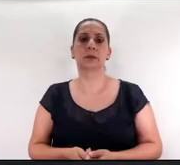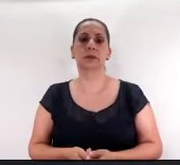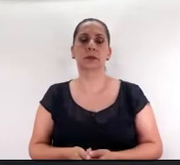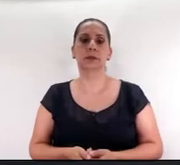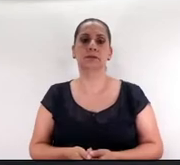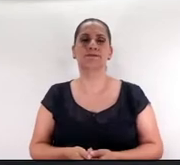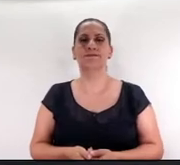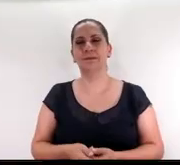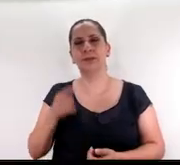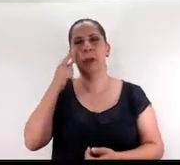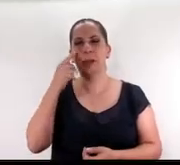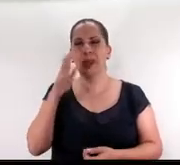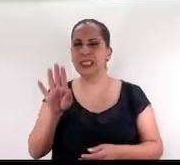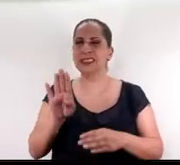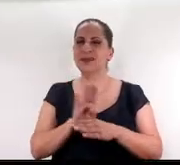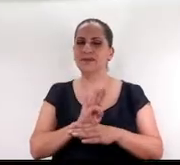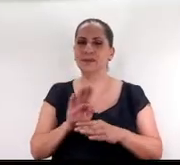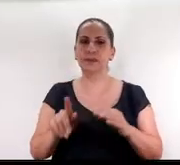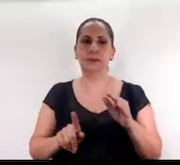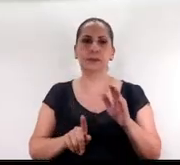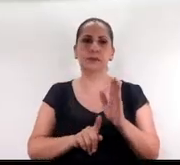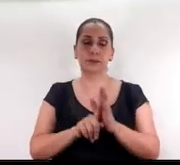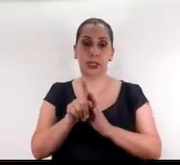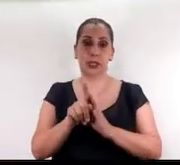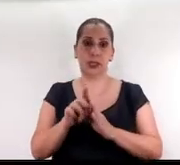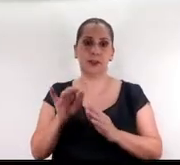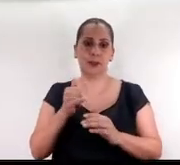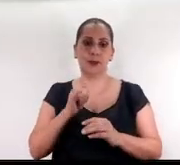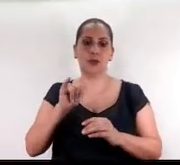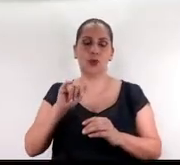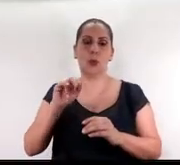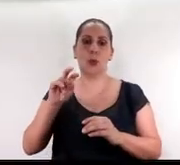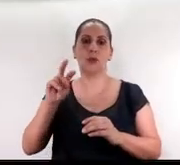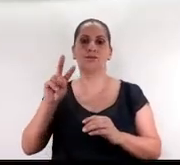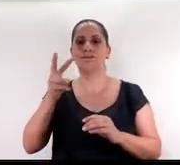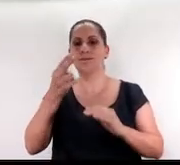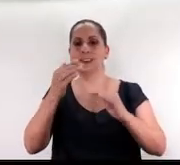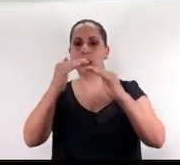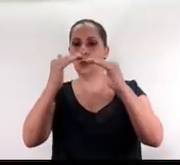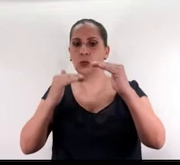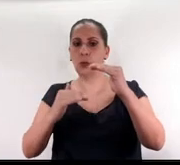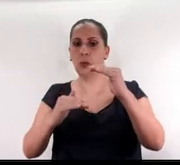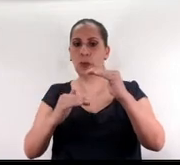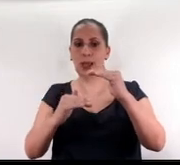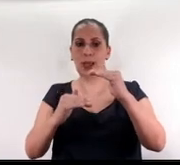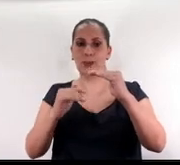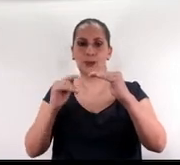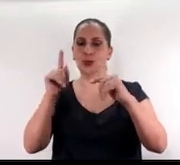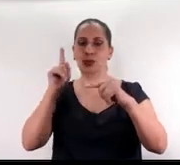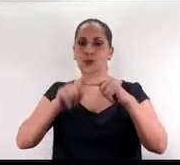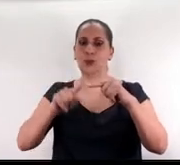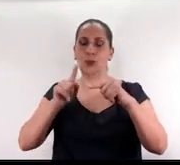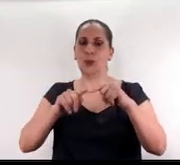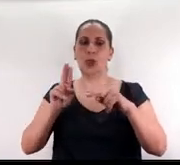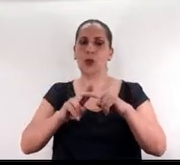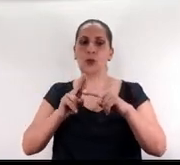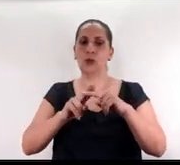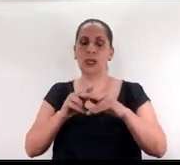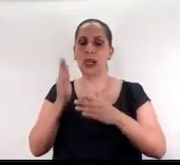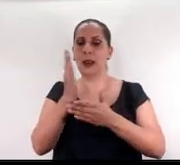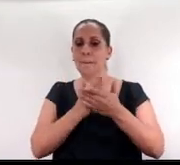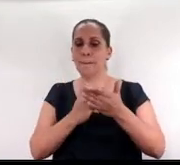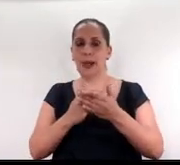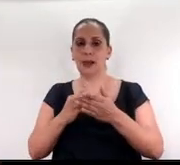Me parece que la banca de desarrollo, como banca de segundo piso, no debería usar principalmente la banca